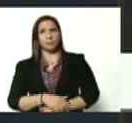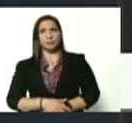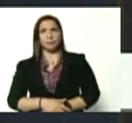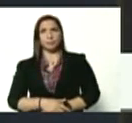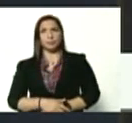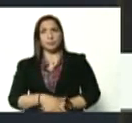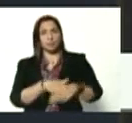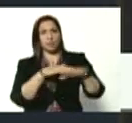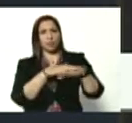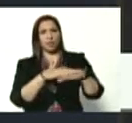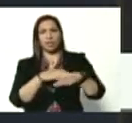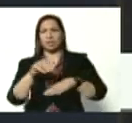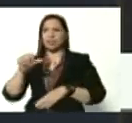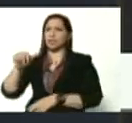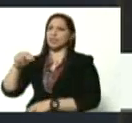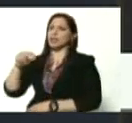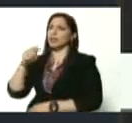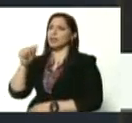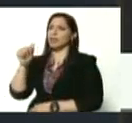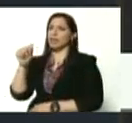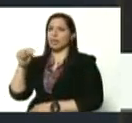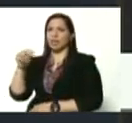le decía que no lo perdonará